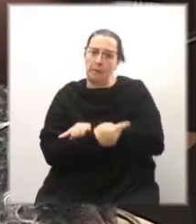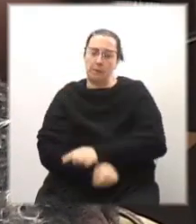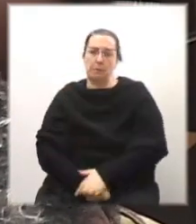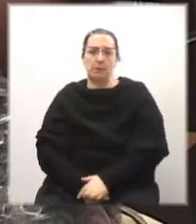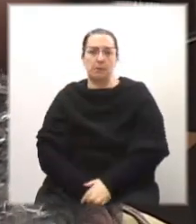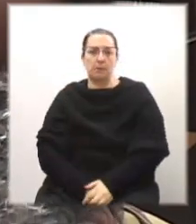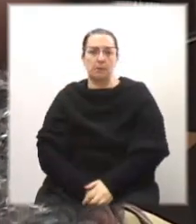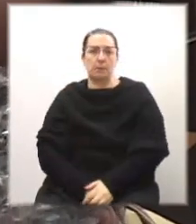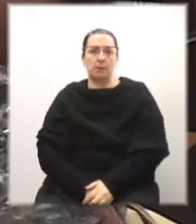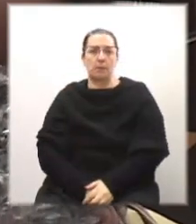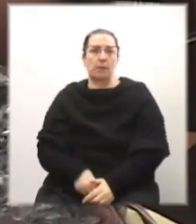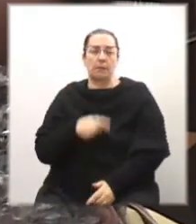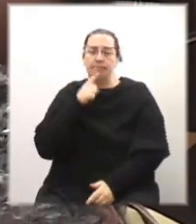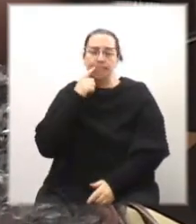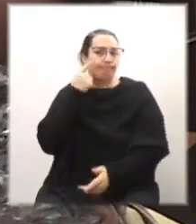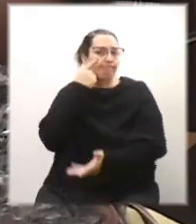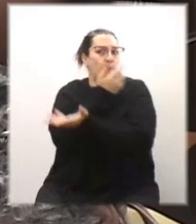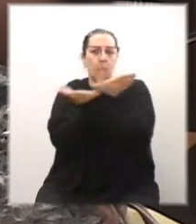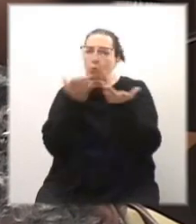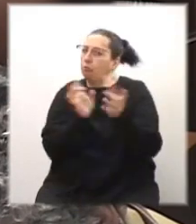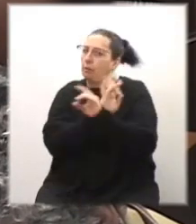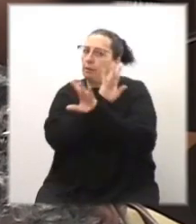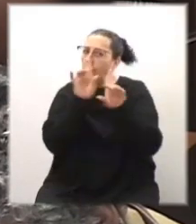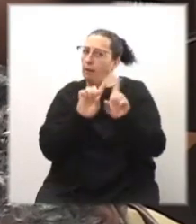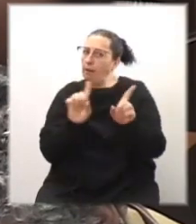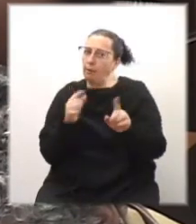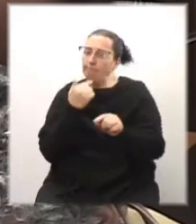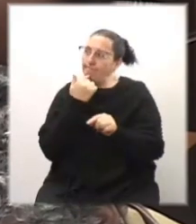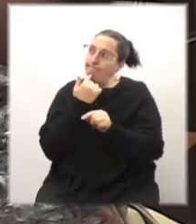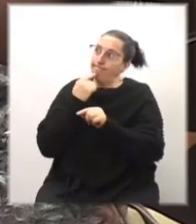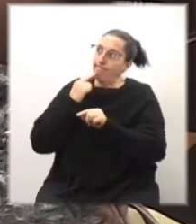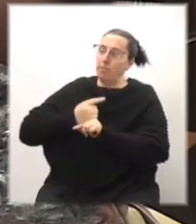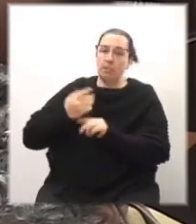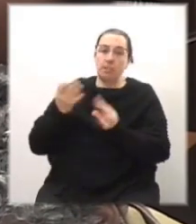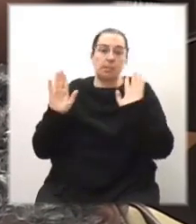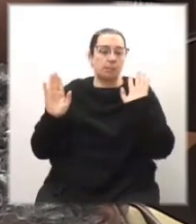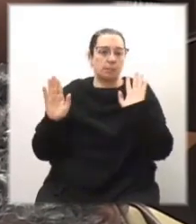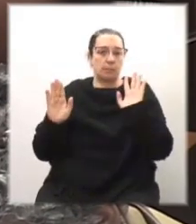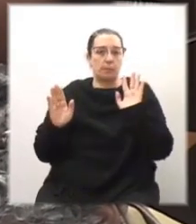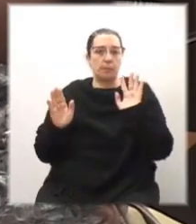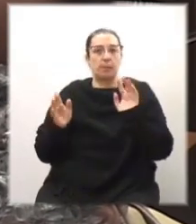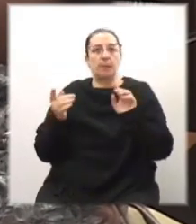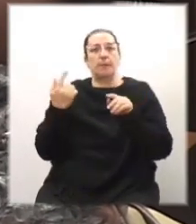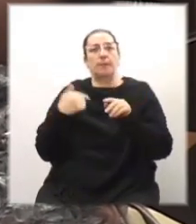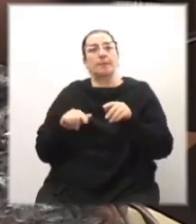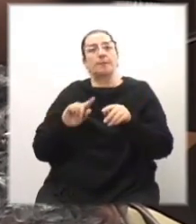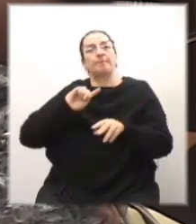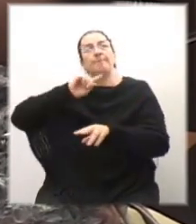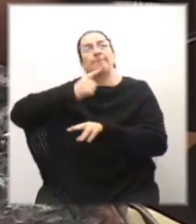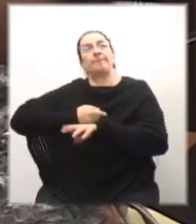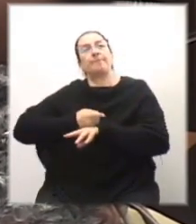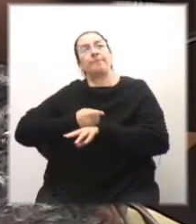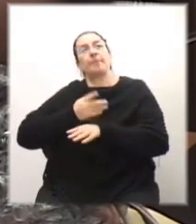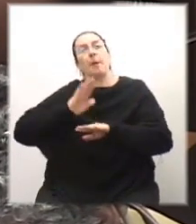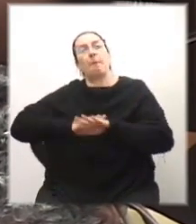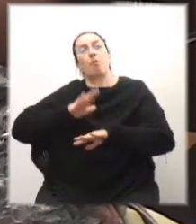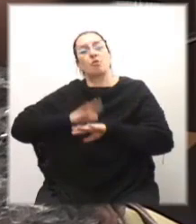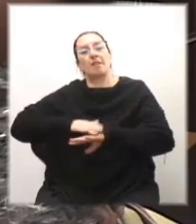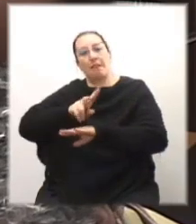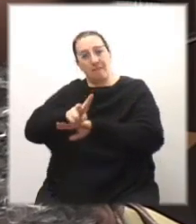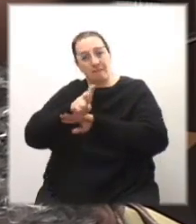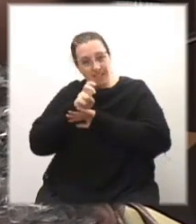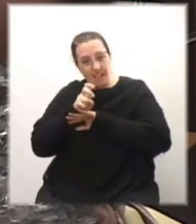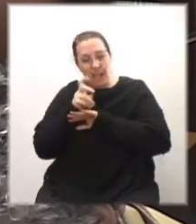contrario, la opacidad y la discrecionalidad. La autodefinida responsabilidad fiscal, que fue la